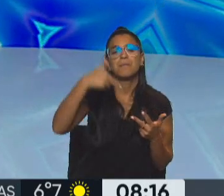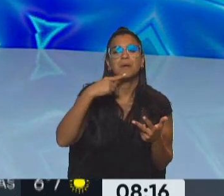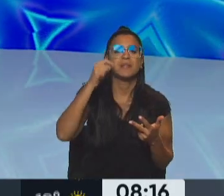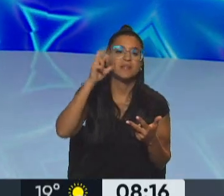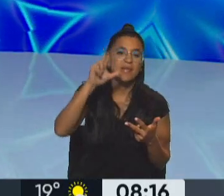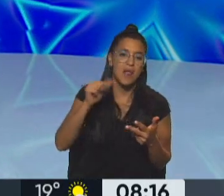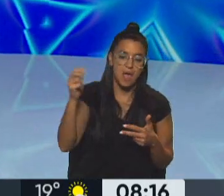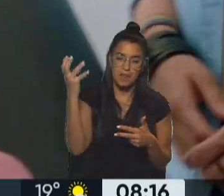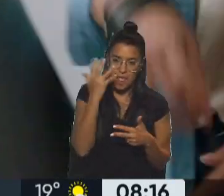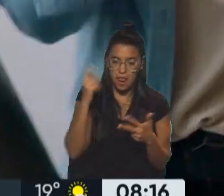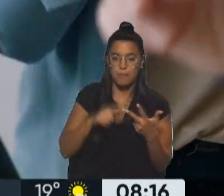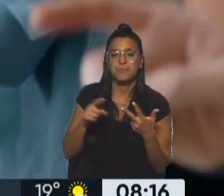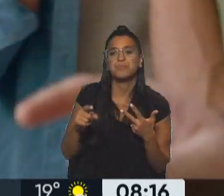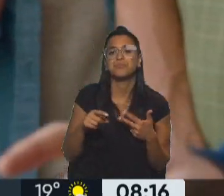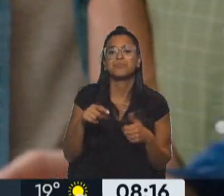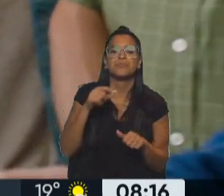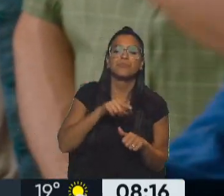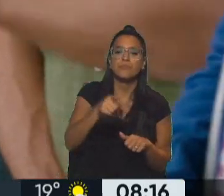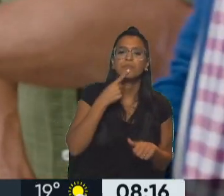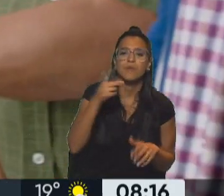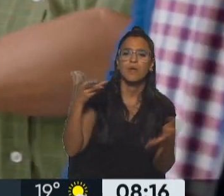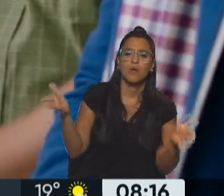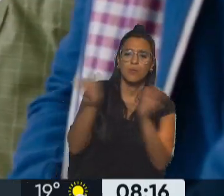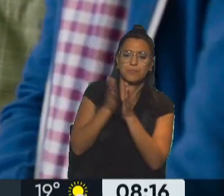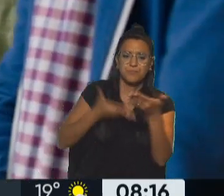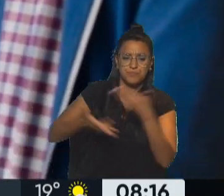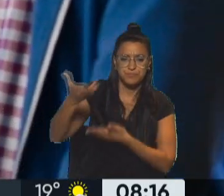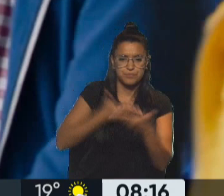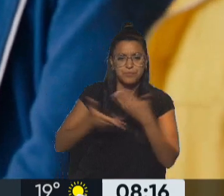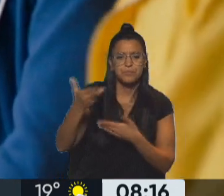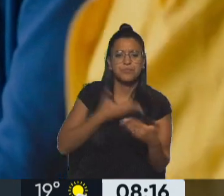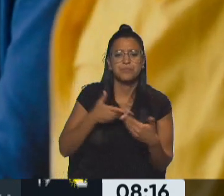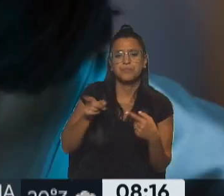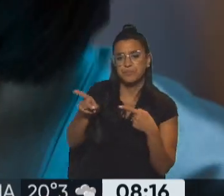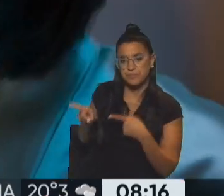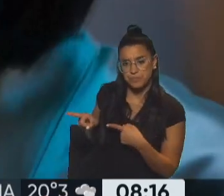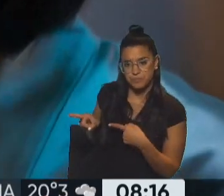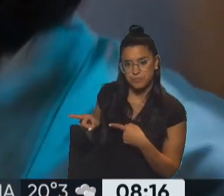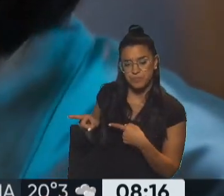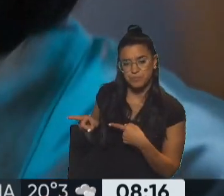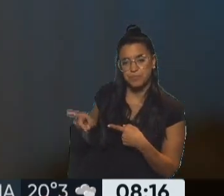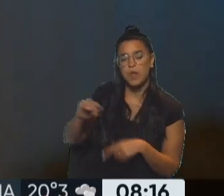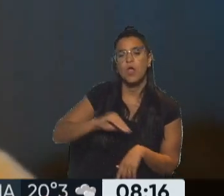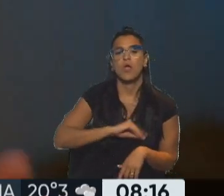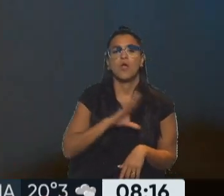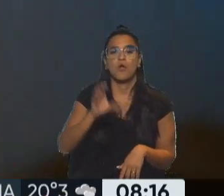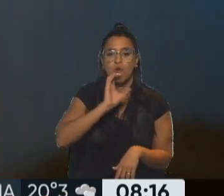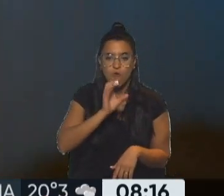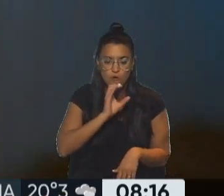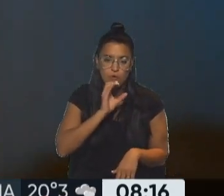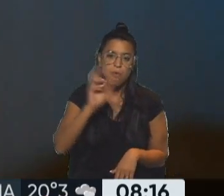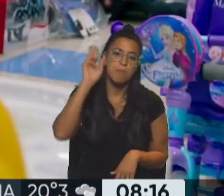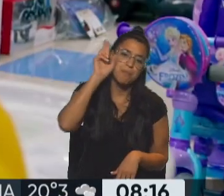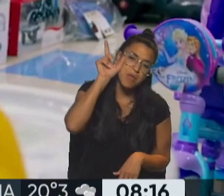interesante. Arrancamos con una de las coparticipaciones, en este caso con Encintados, que es una comedia romántica con Perú